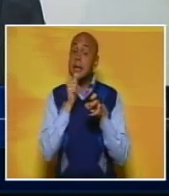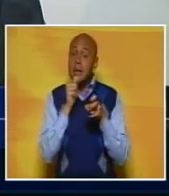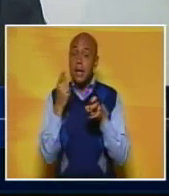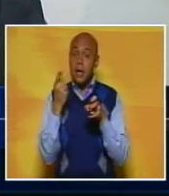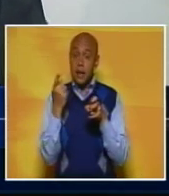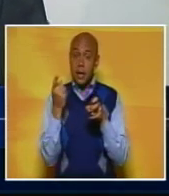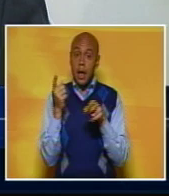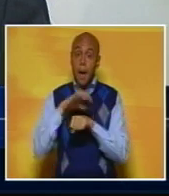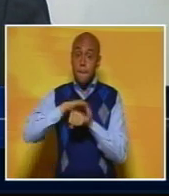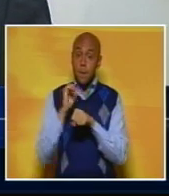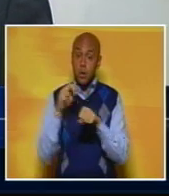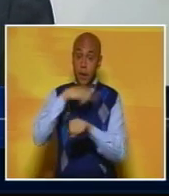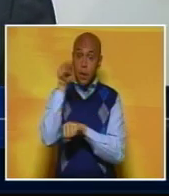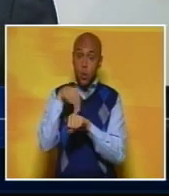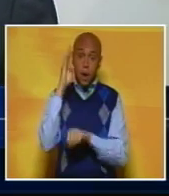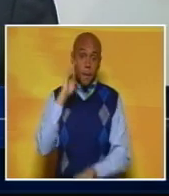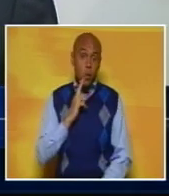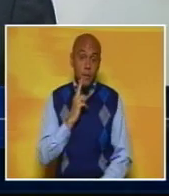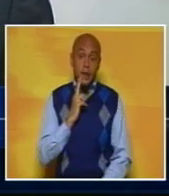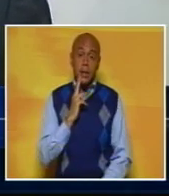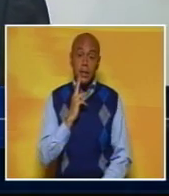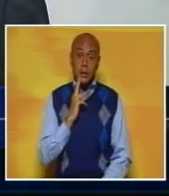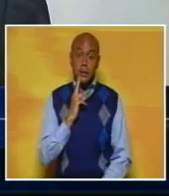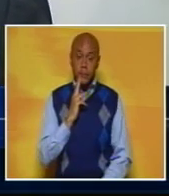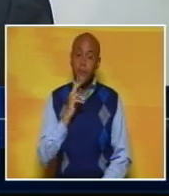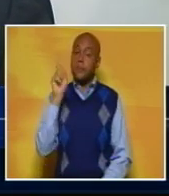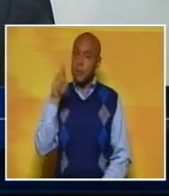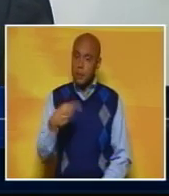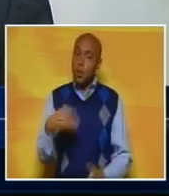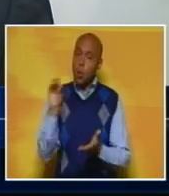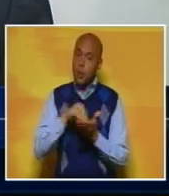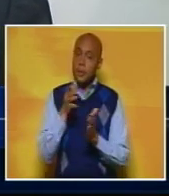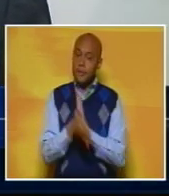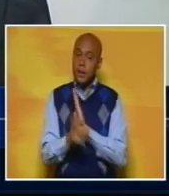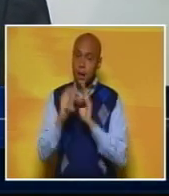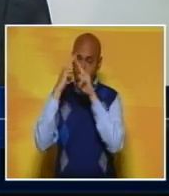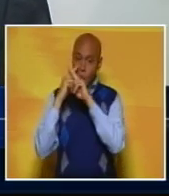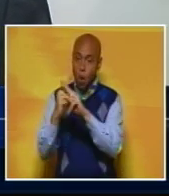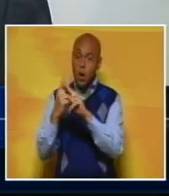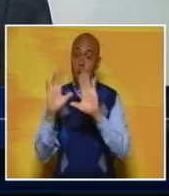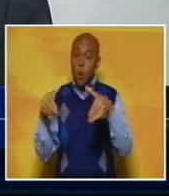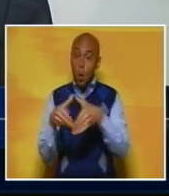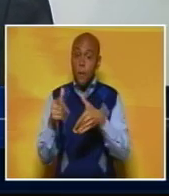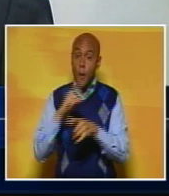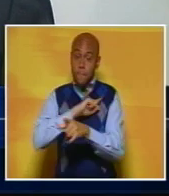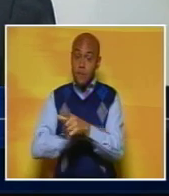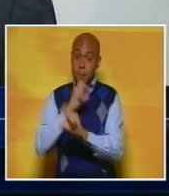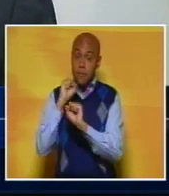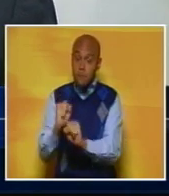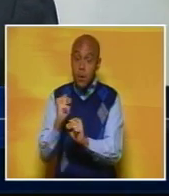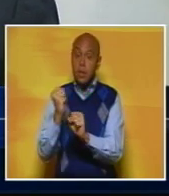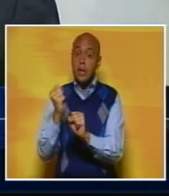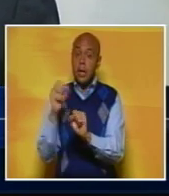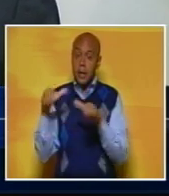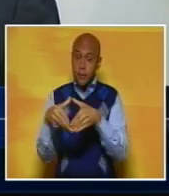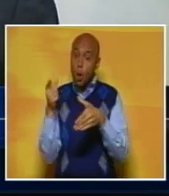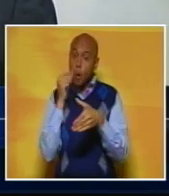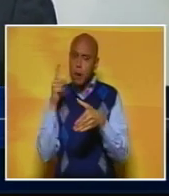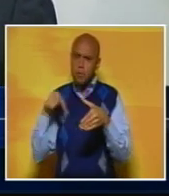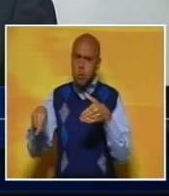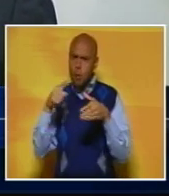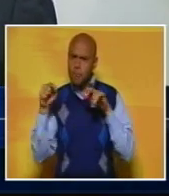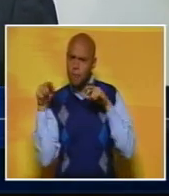Nacional Bolivariana, nuevamente a quien felicito por esa acción y a sus fuerzas especiales, lograron neutralizar parte de